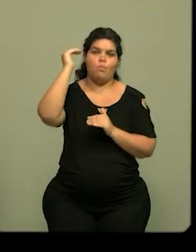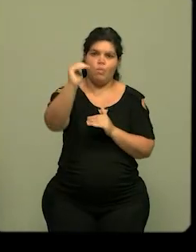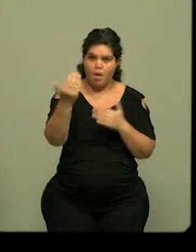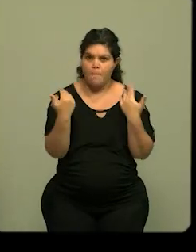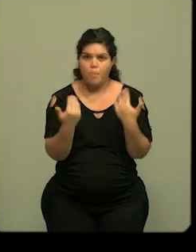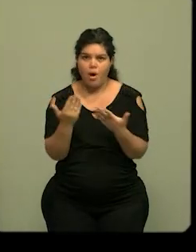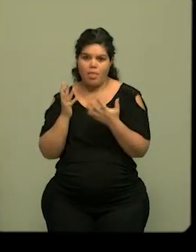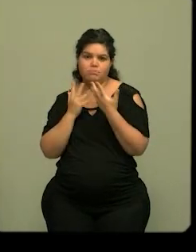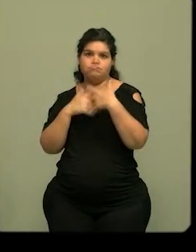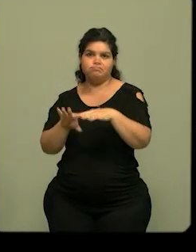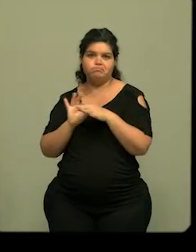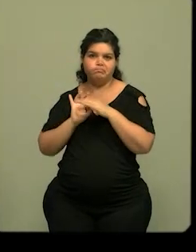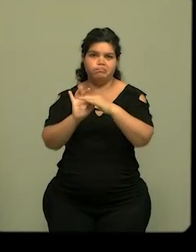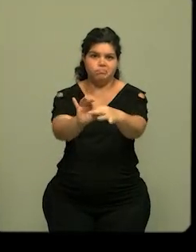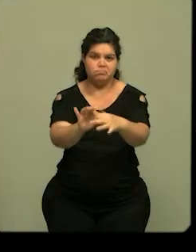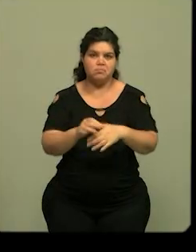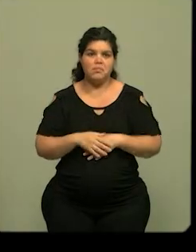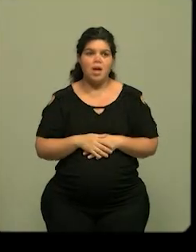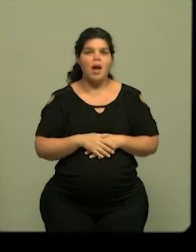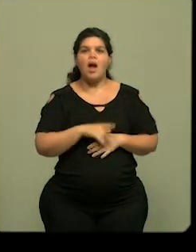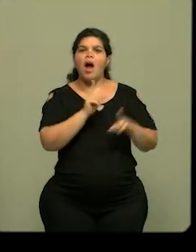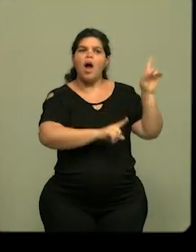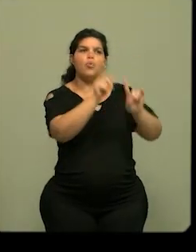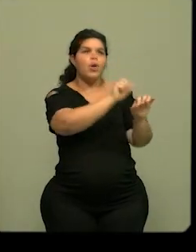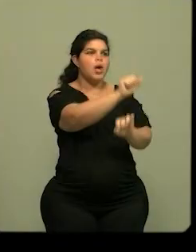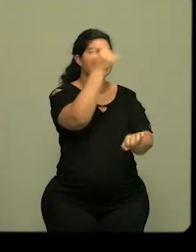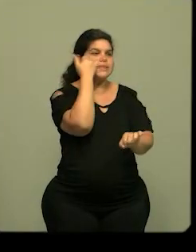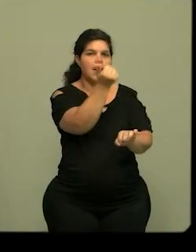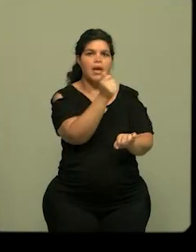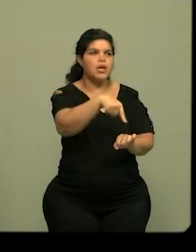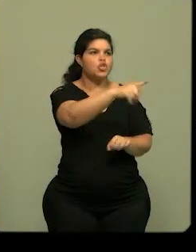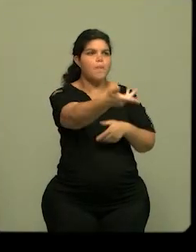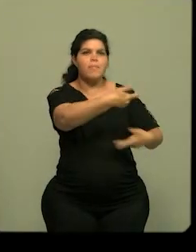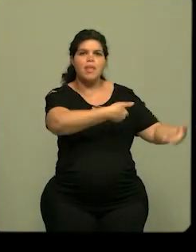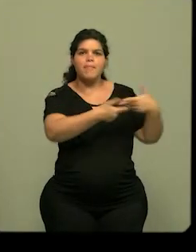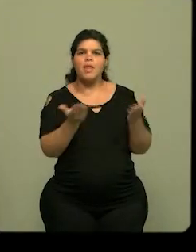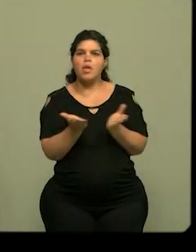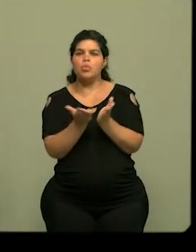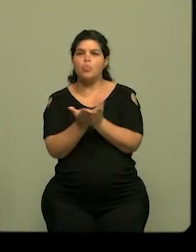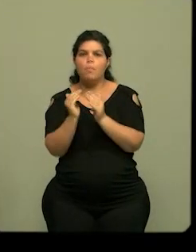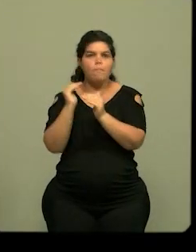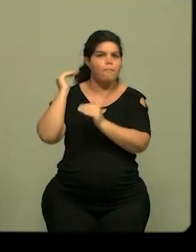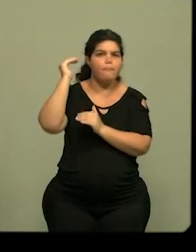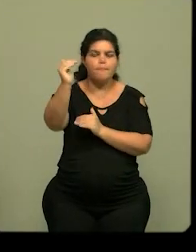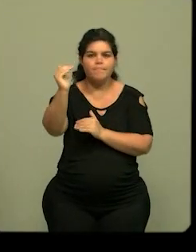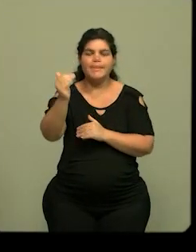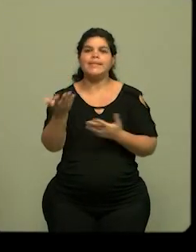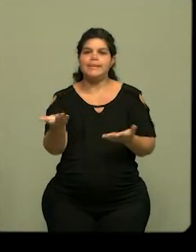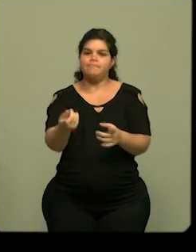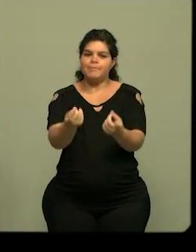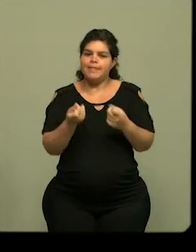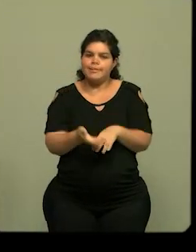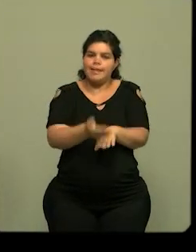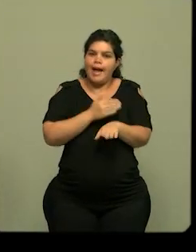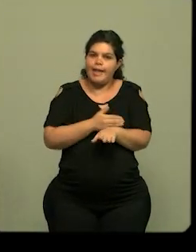nos están pidiendo asesoramiento en posgrados. Claro. Pero bueno, para eso hay que hacer todo un camino, pero también hay una realidad que el sujeto del